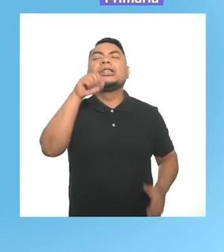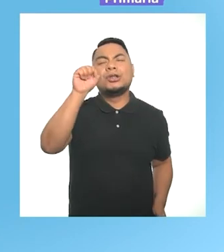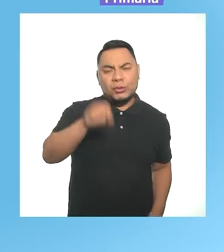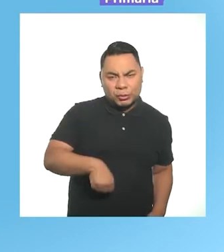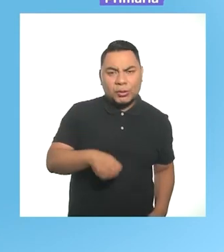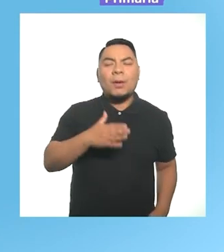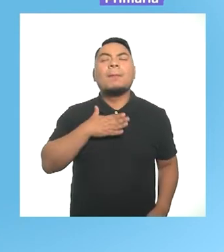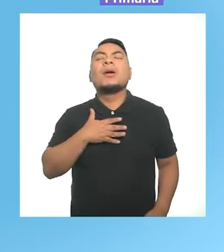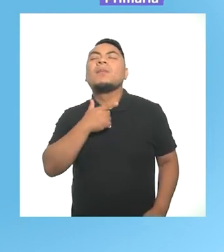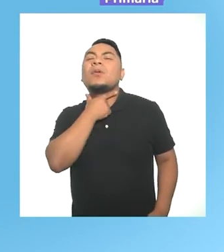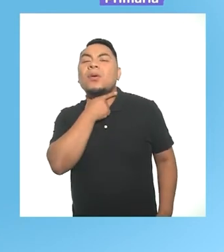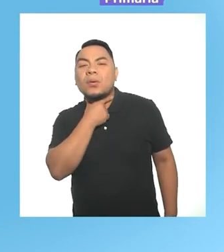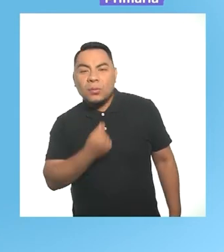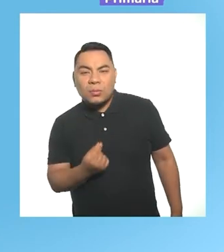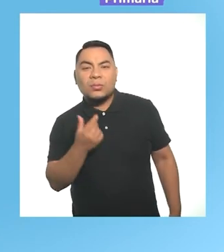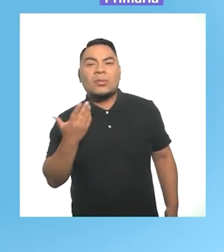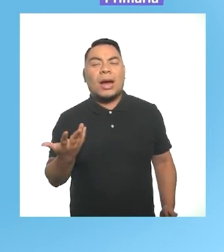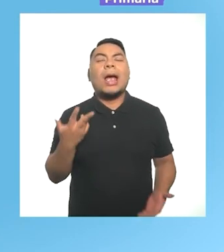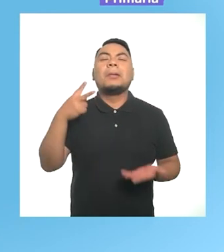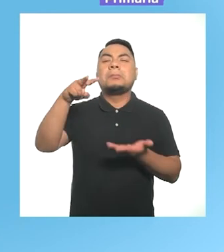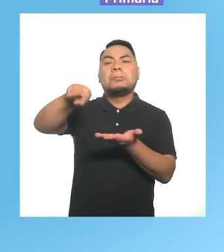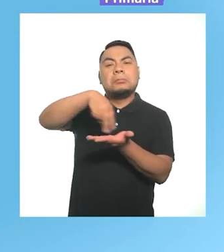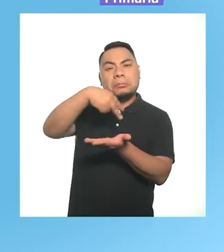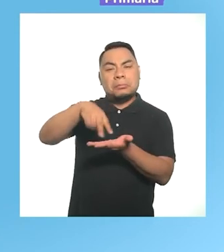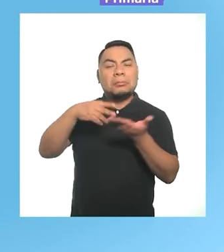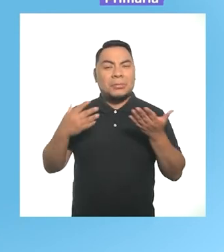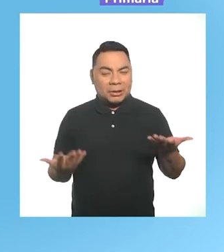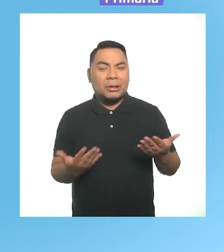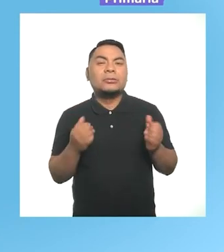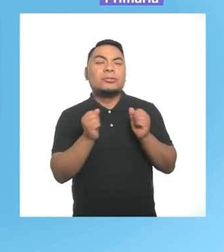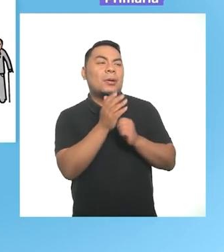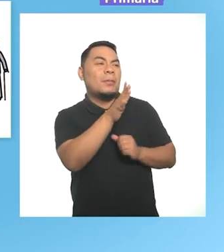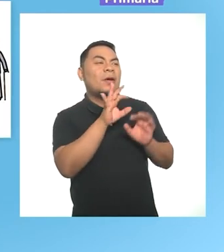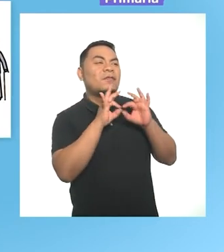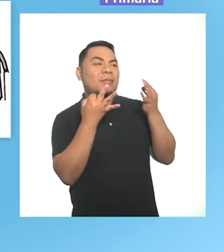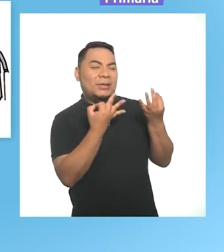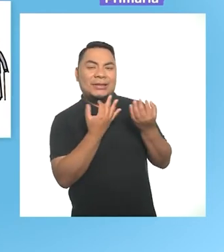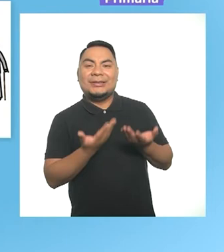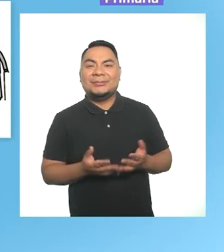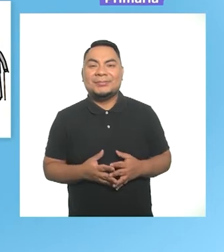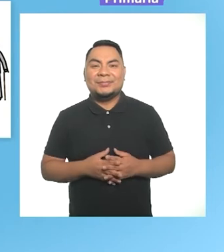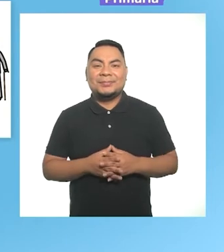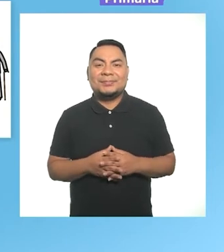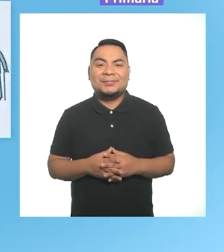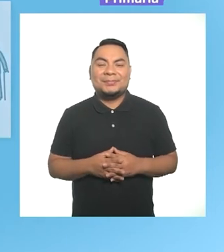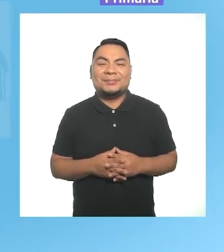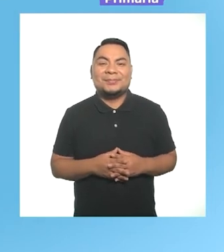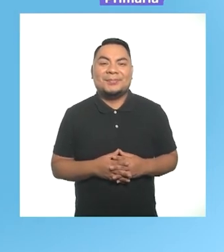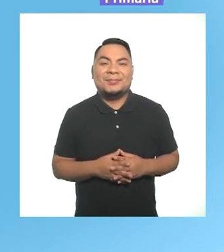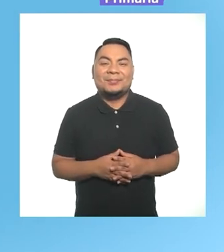Sí, me gusta bailar con mi familia.